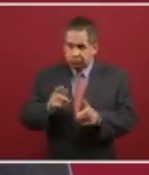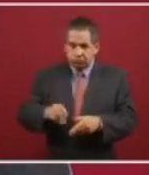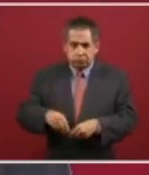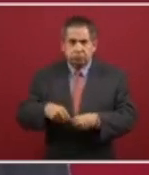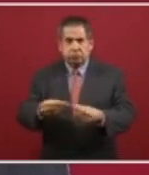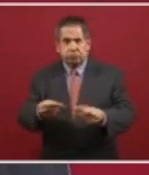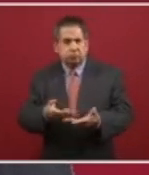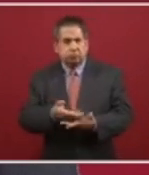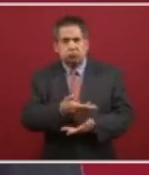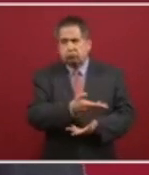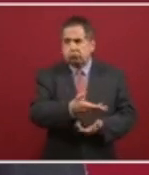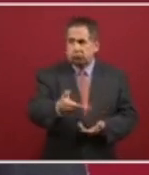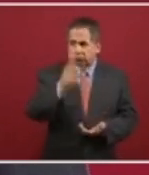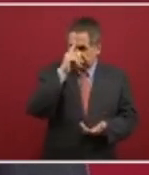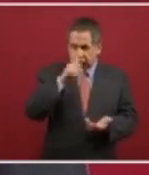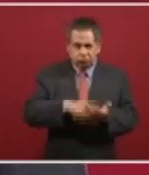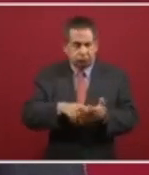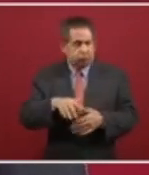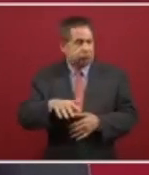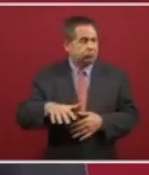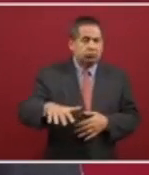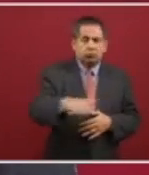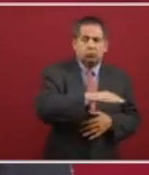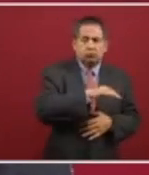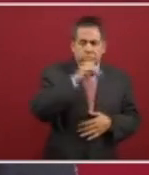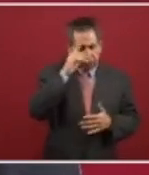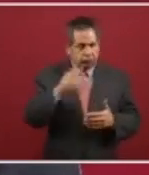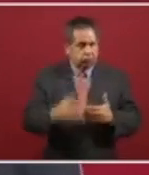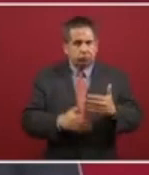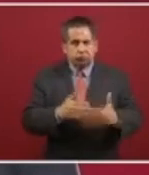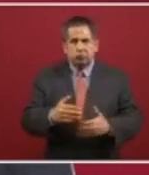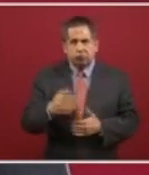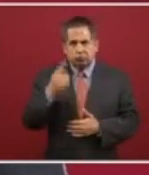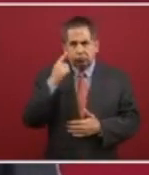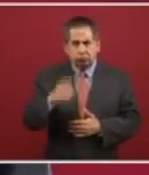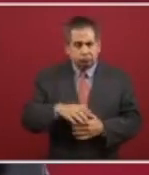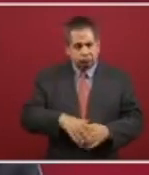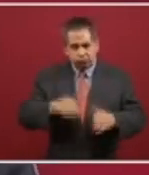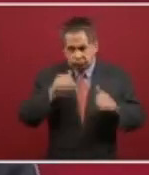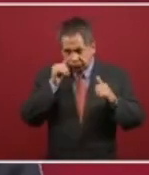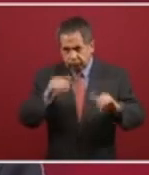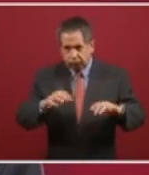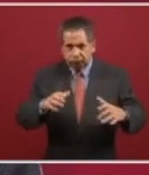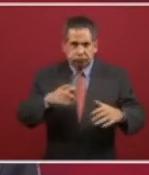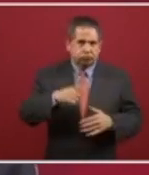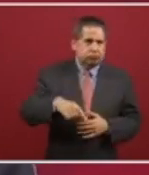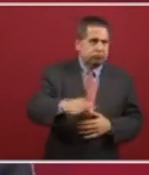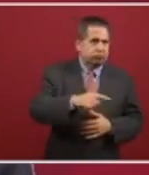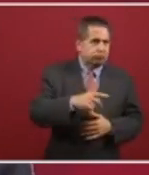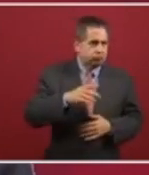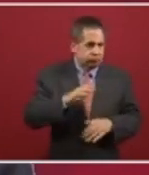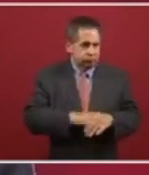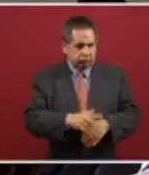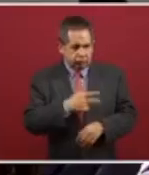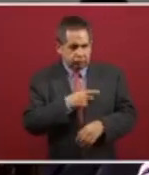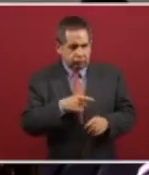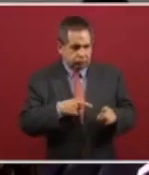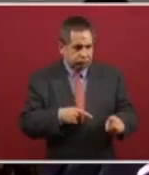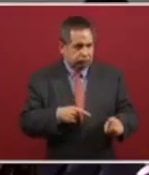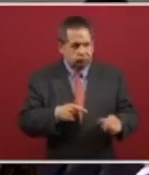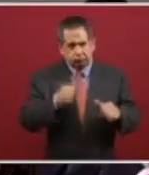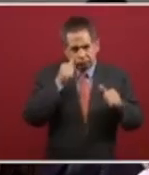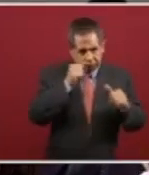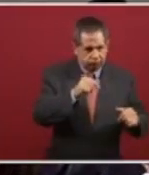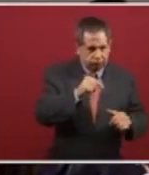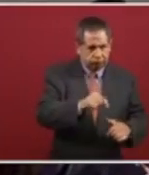para el desarrollo y sobre todo para atender las necesidades de los más pobres,